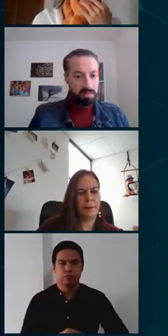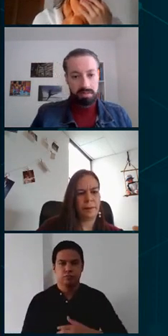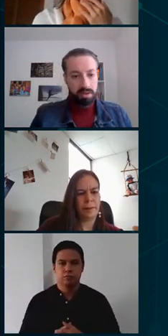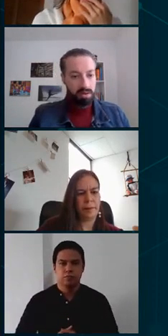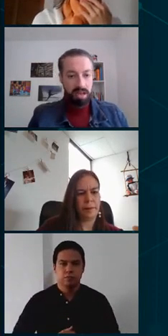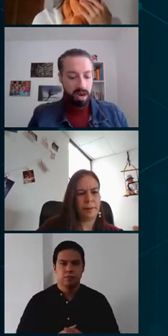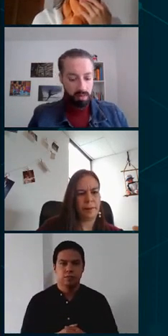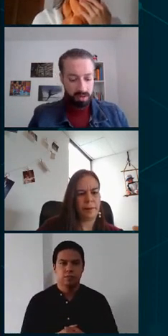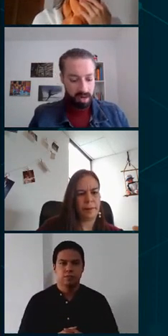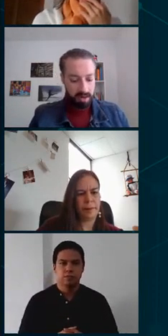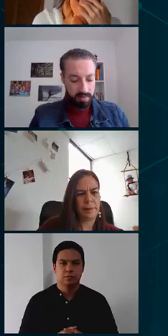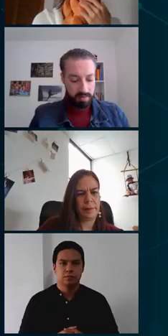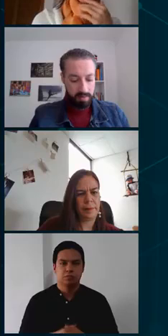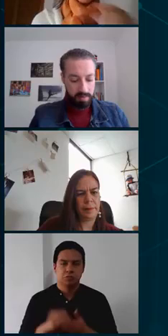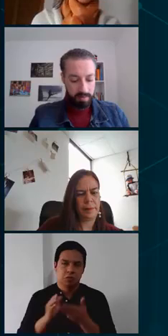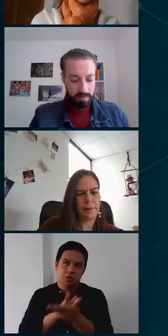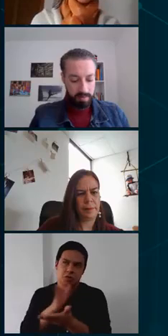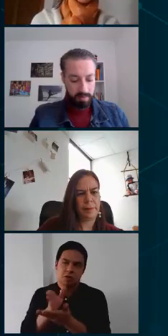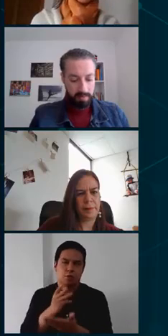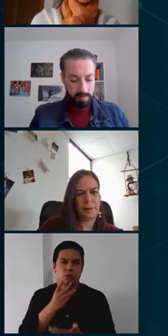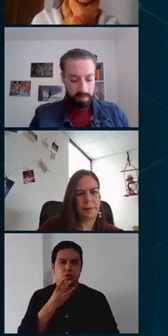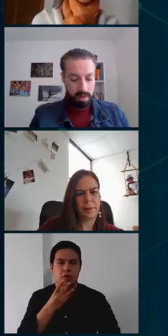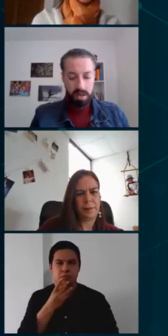tomar o ir a almorzar